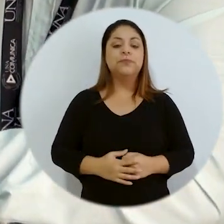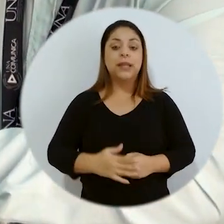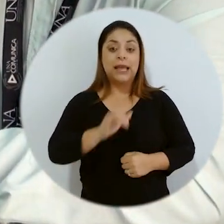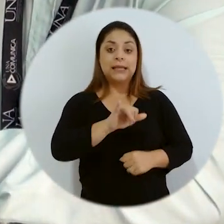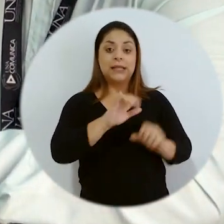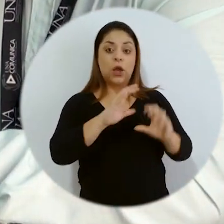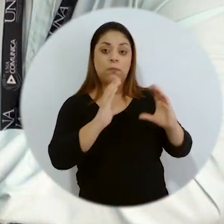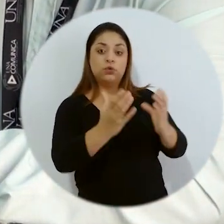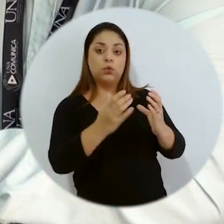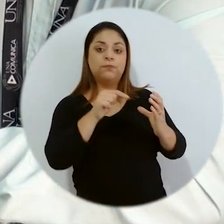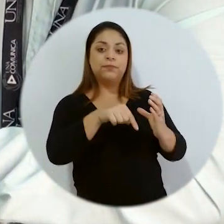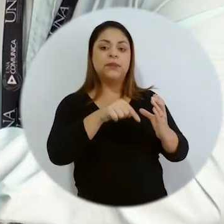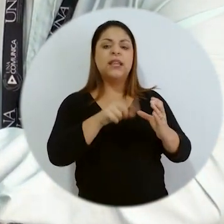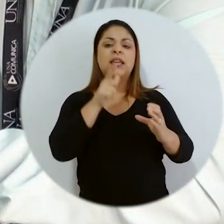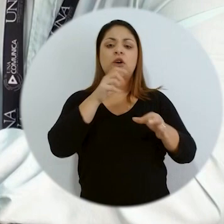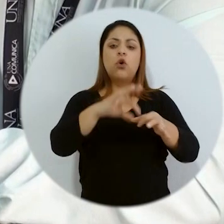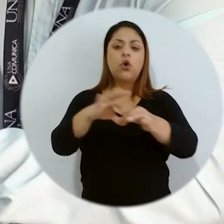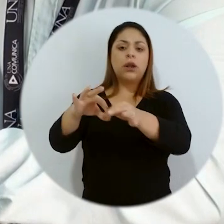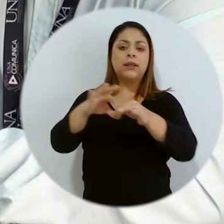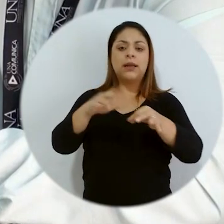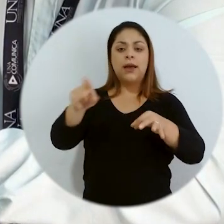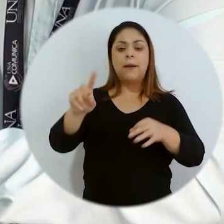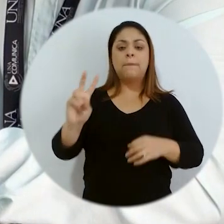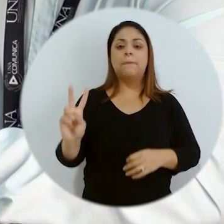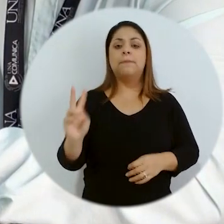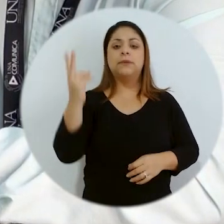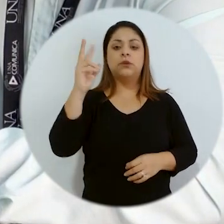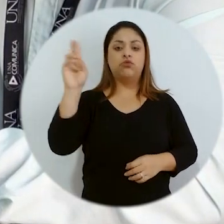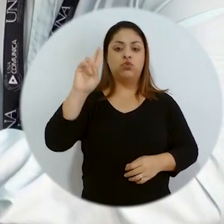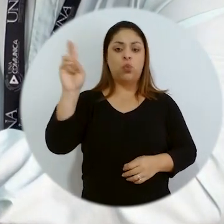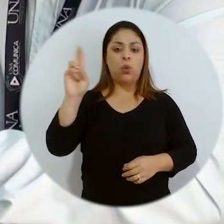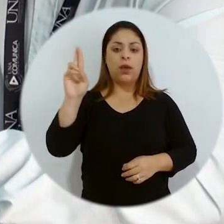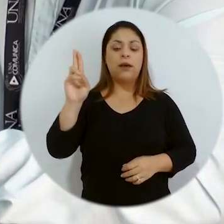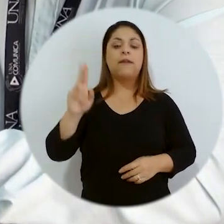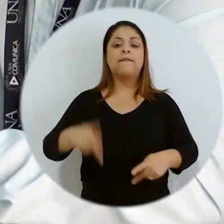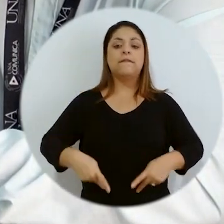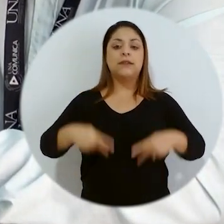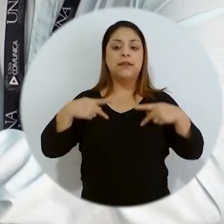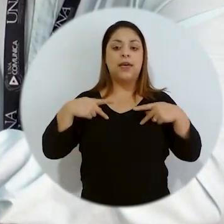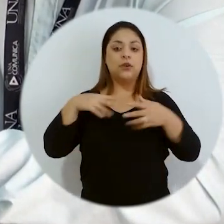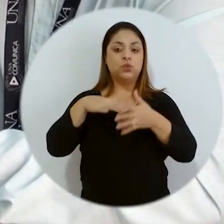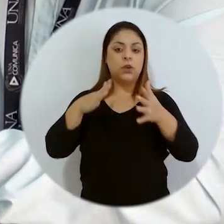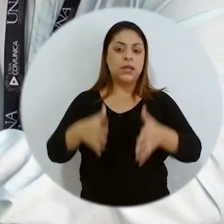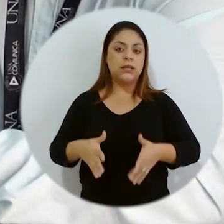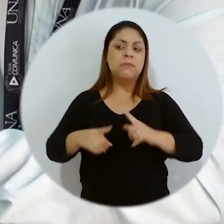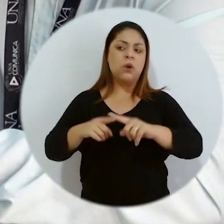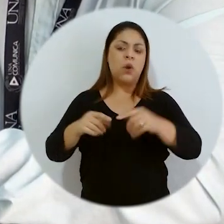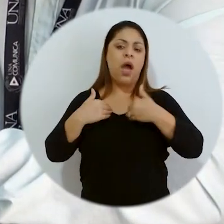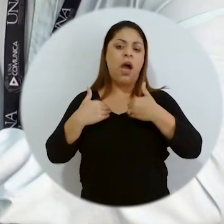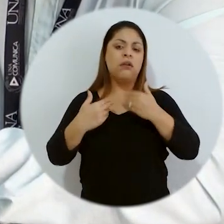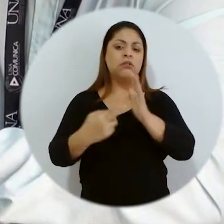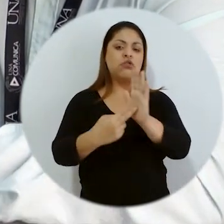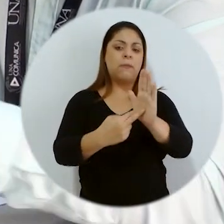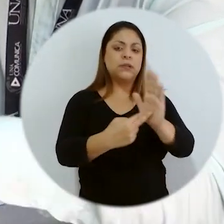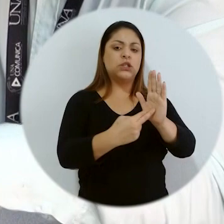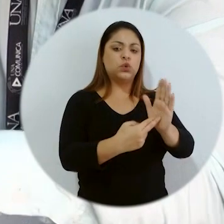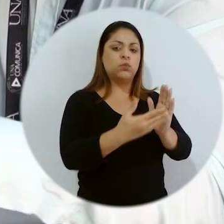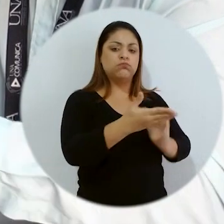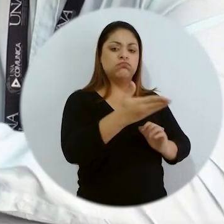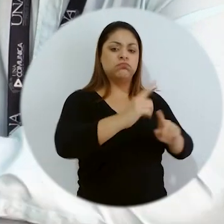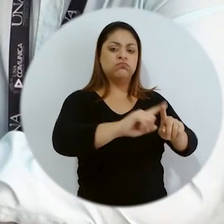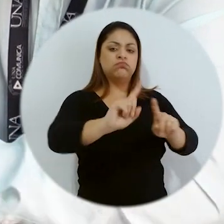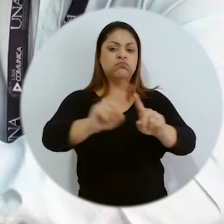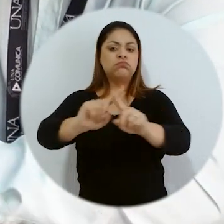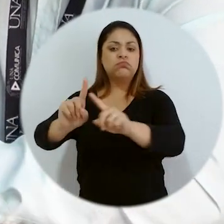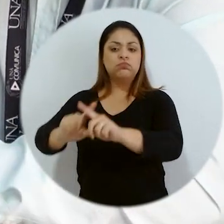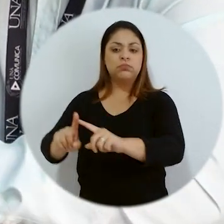¿verdad?, está coordinada directamente por la vicerrectora de vida estudiantil, pero hay diferentes representantes de las instancias pues primordiales